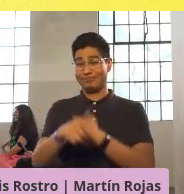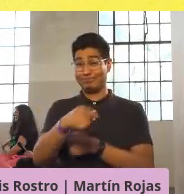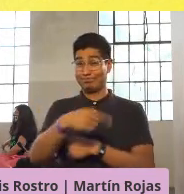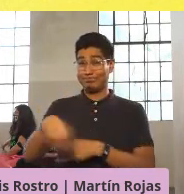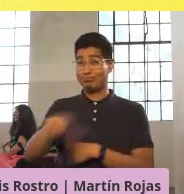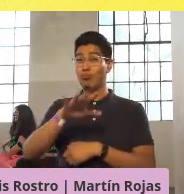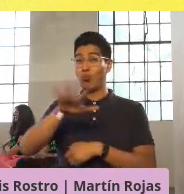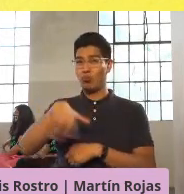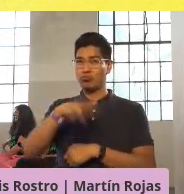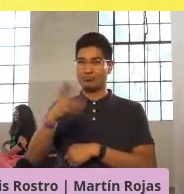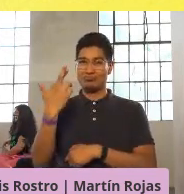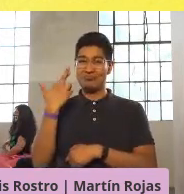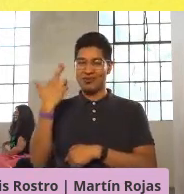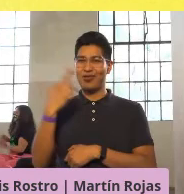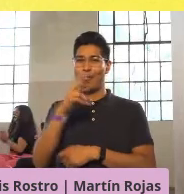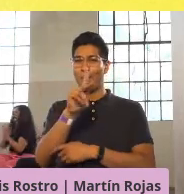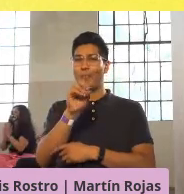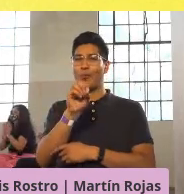y sí.